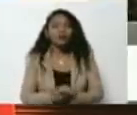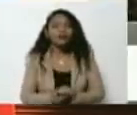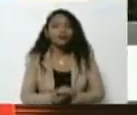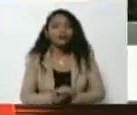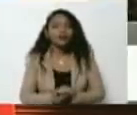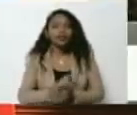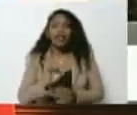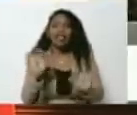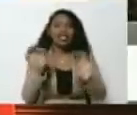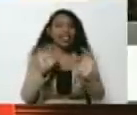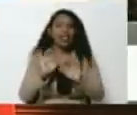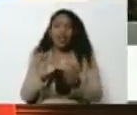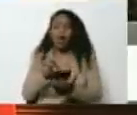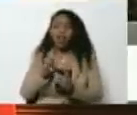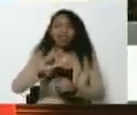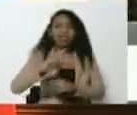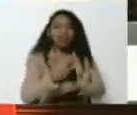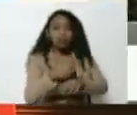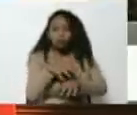Sin divisionismo.